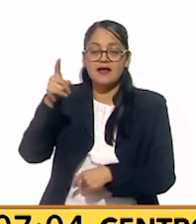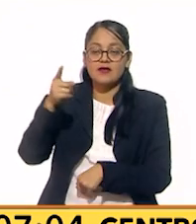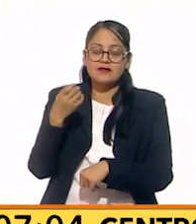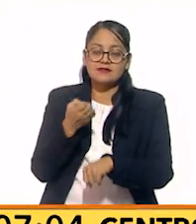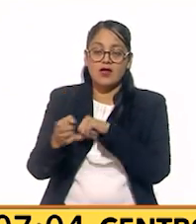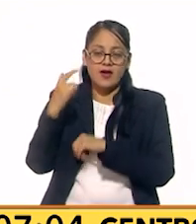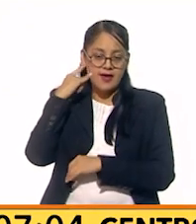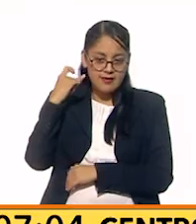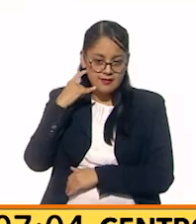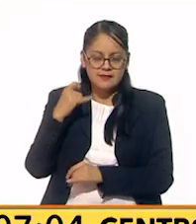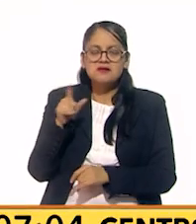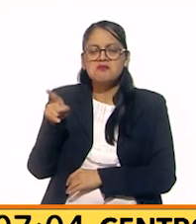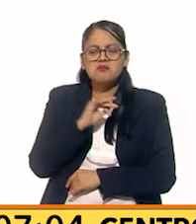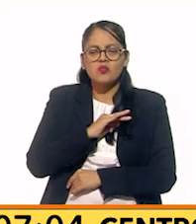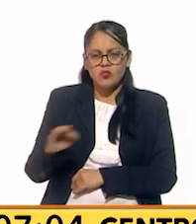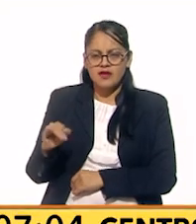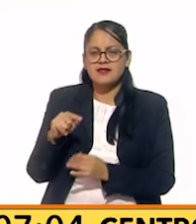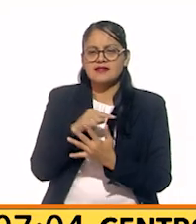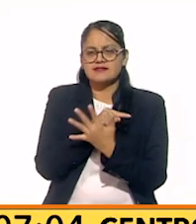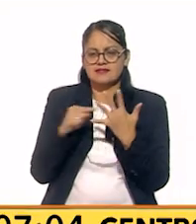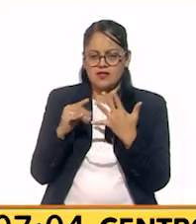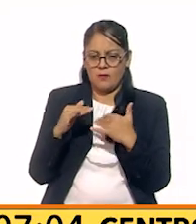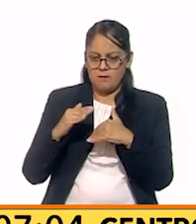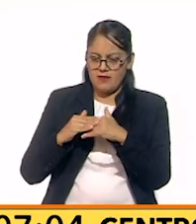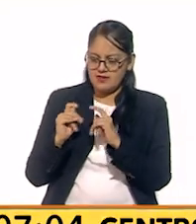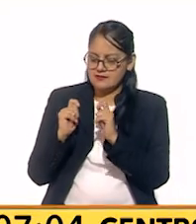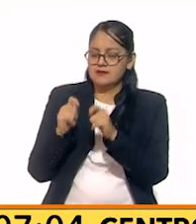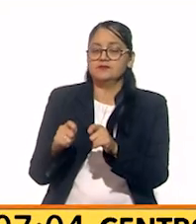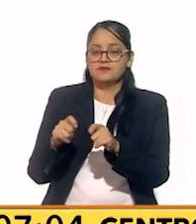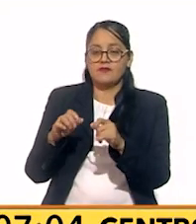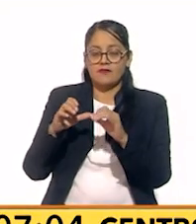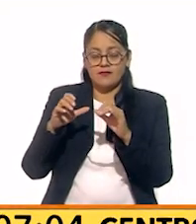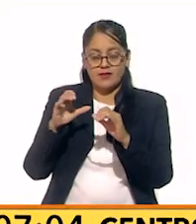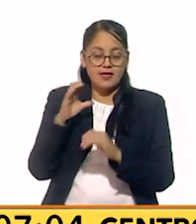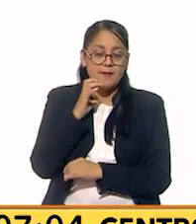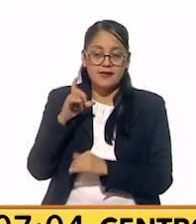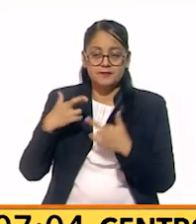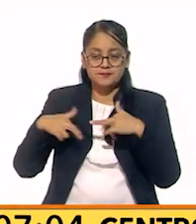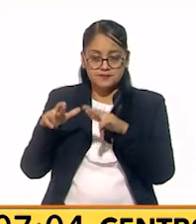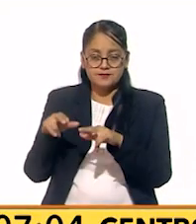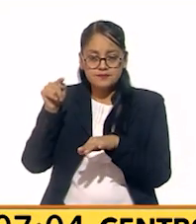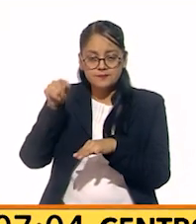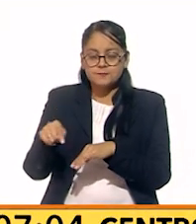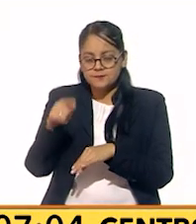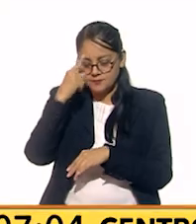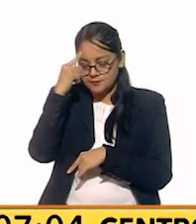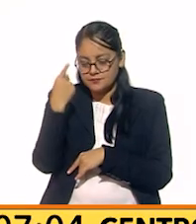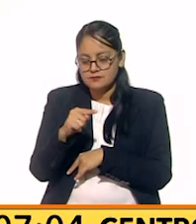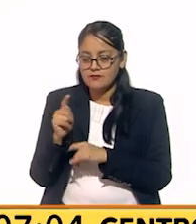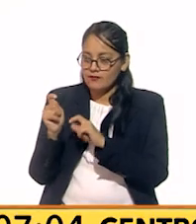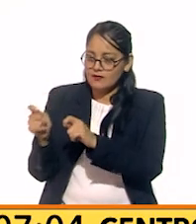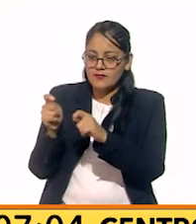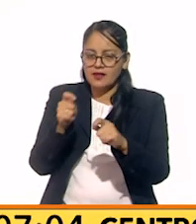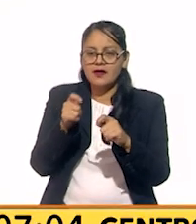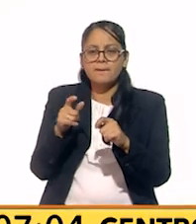la posibilidad de tener 5 escaños más en la Cámara de Representantes a los demócratas para ya tener pues más